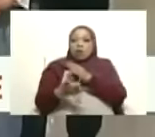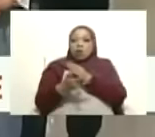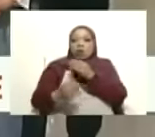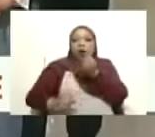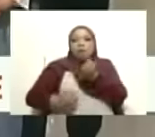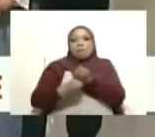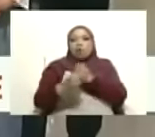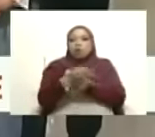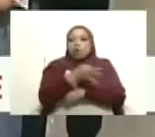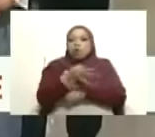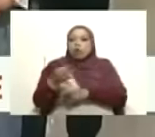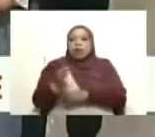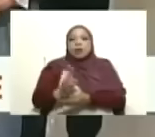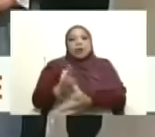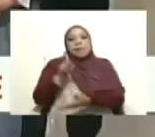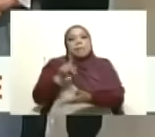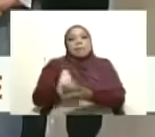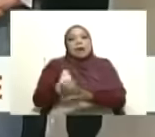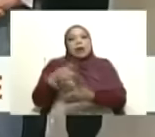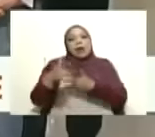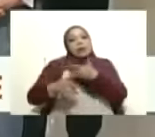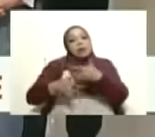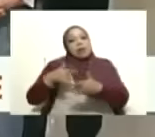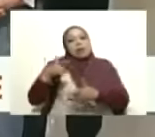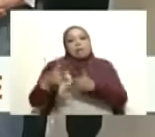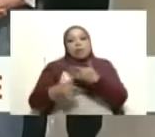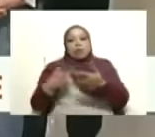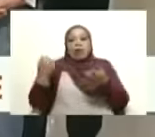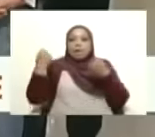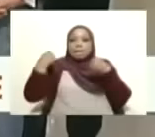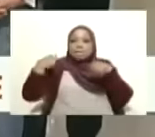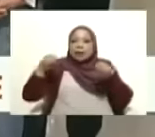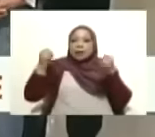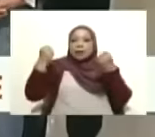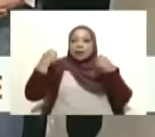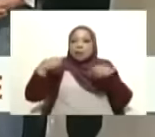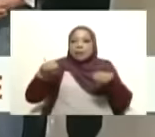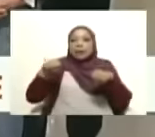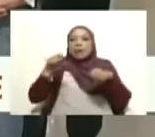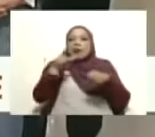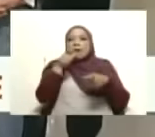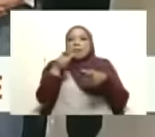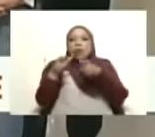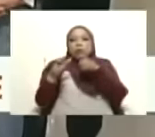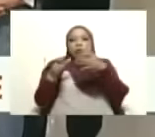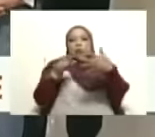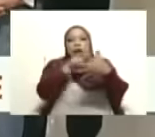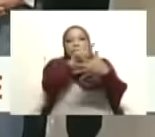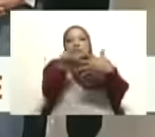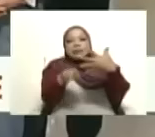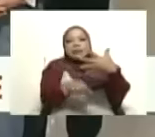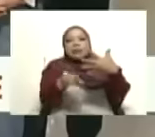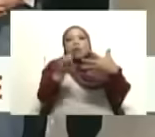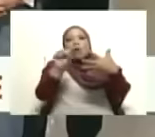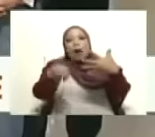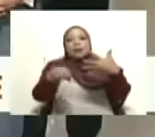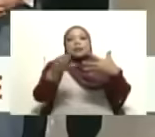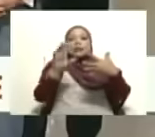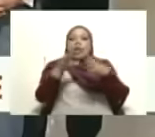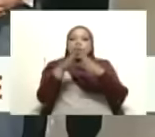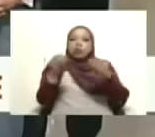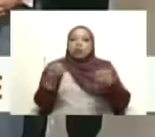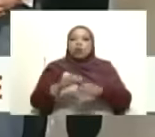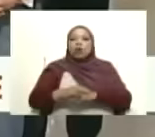está presente en este simulacro, donde lo más importante, por supuesto, son ustedes los venezolanos y las venezolanas.